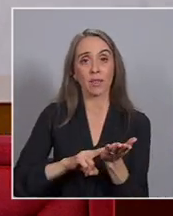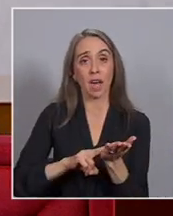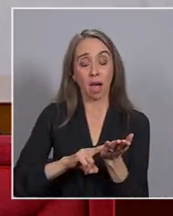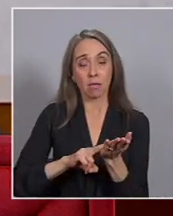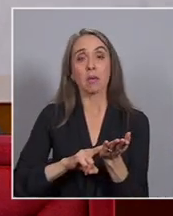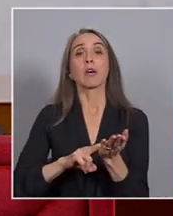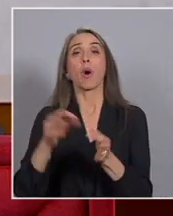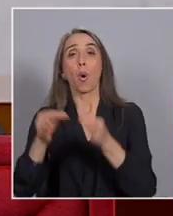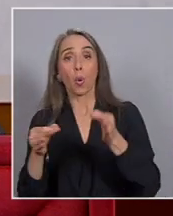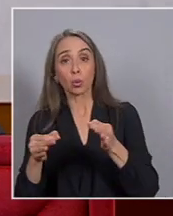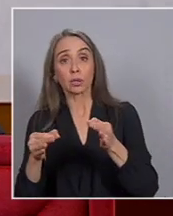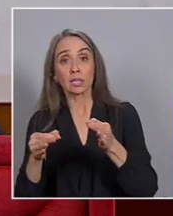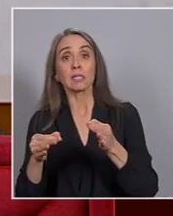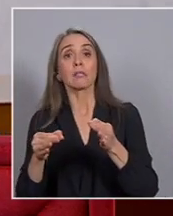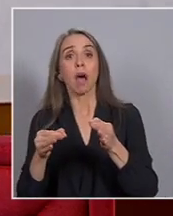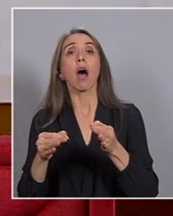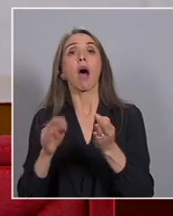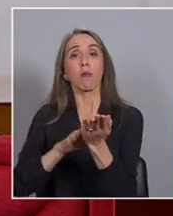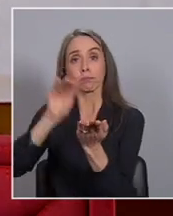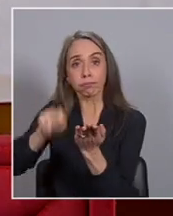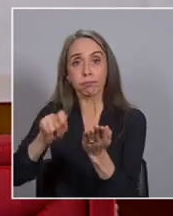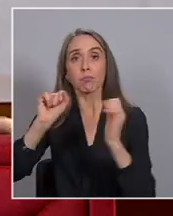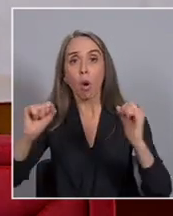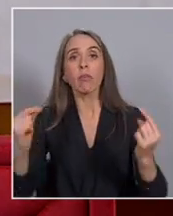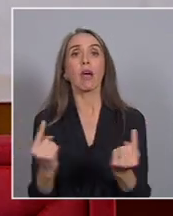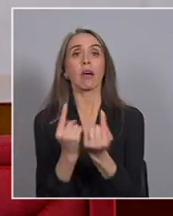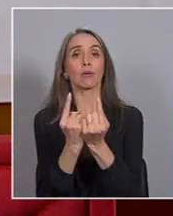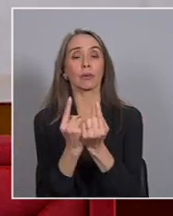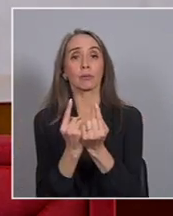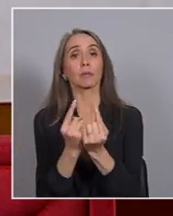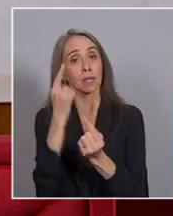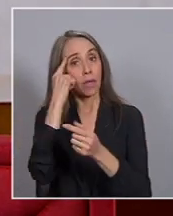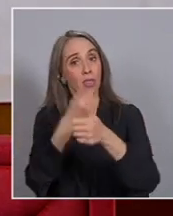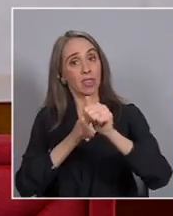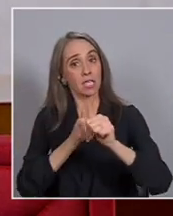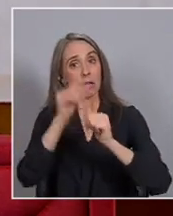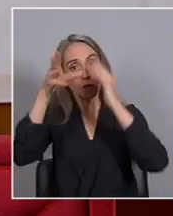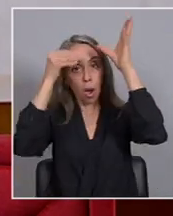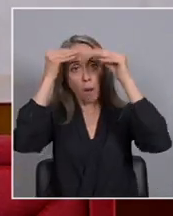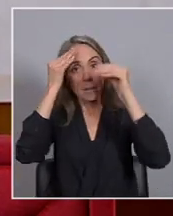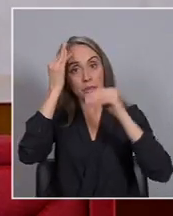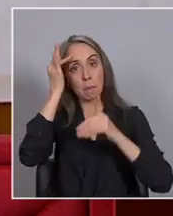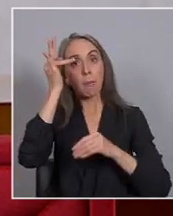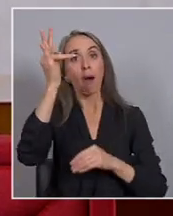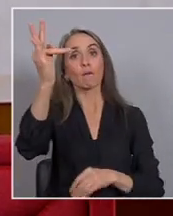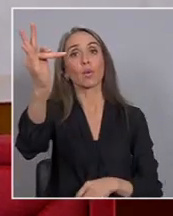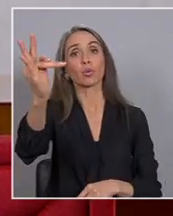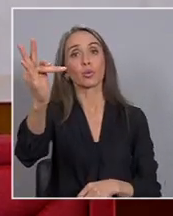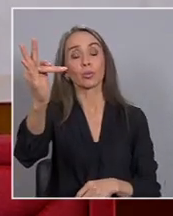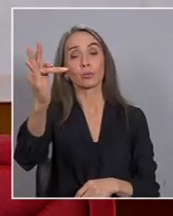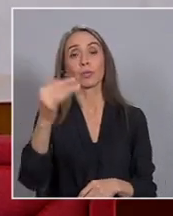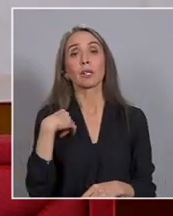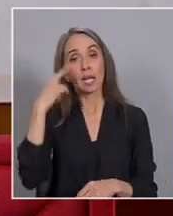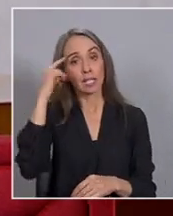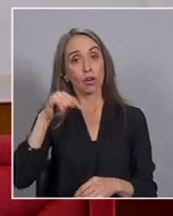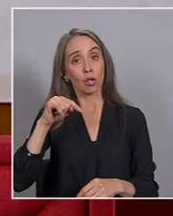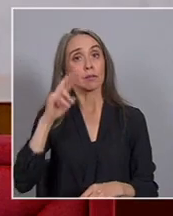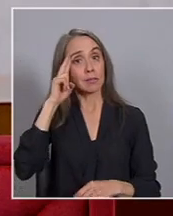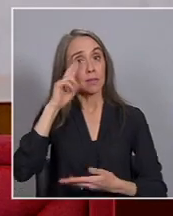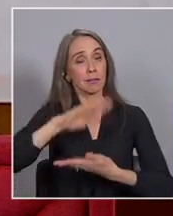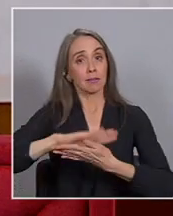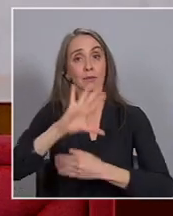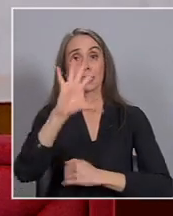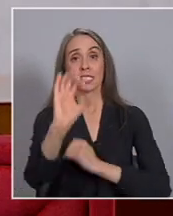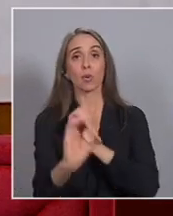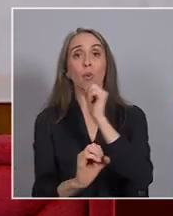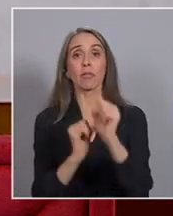encontrar. Y tenemos el reto de sacar lecciones para el futuro. Y creo que esta conmemoración de los 50